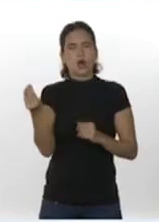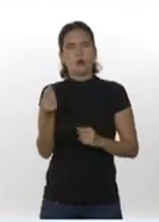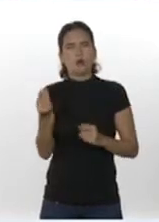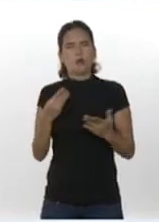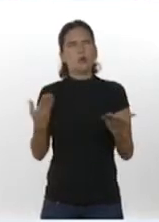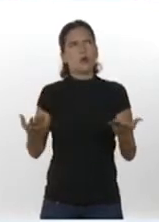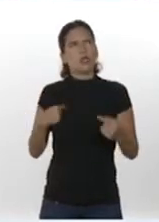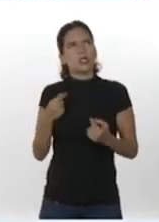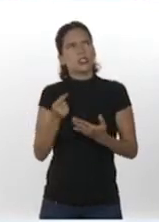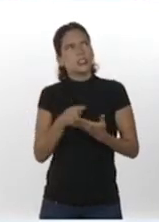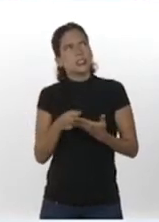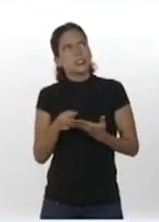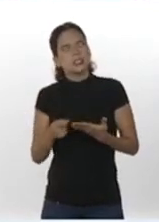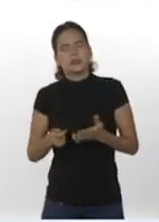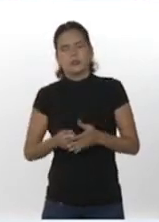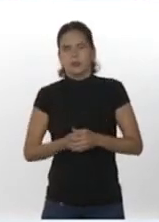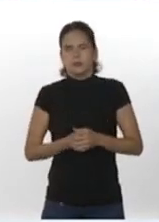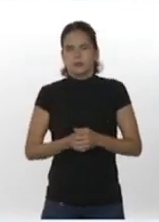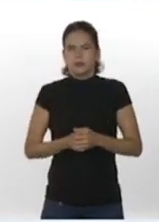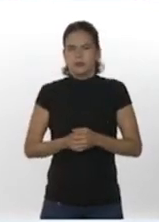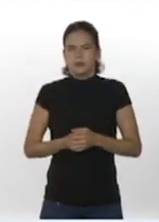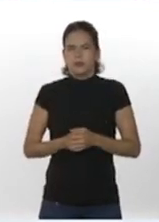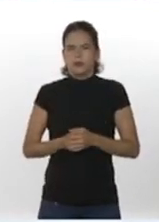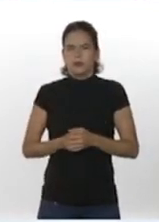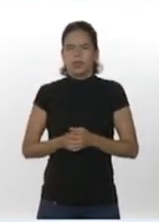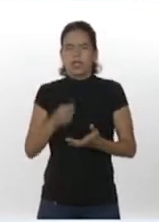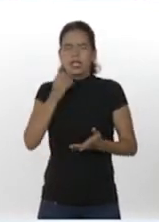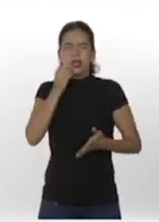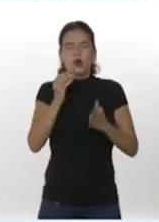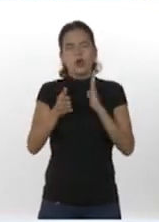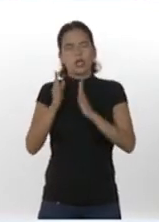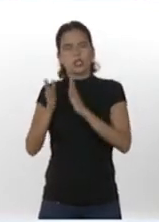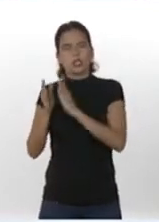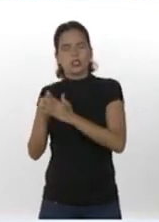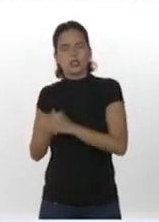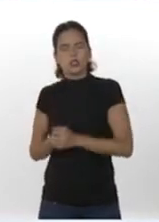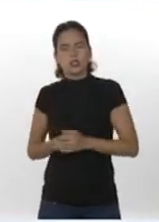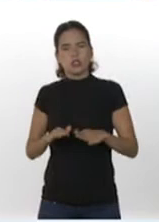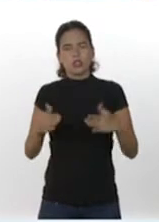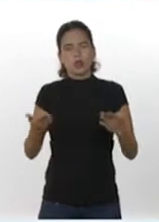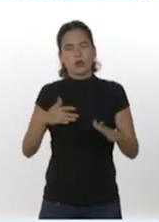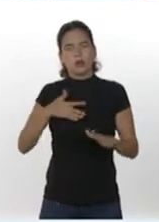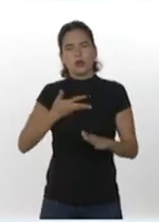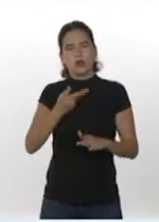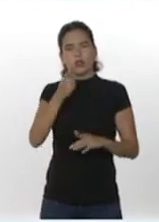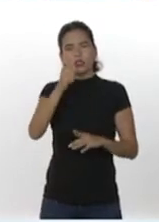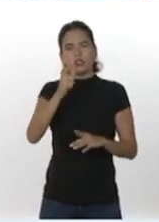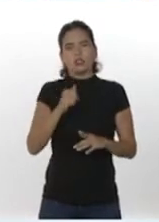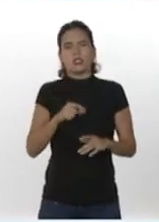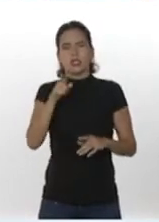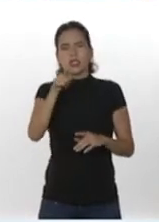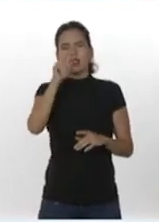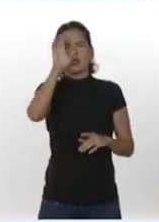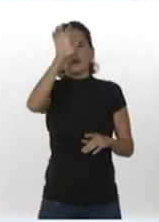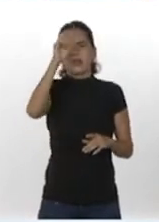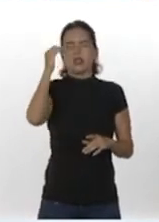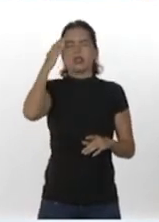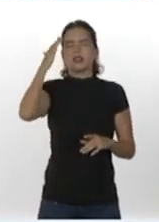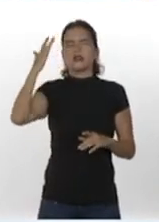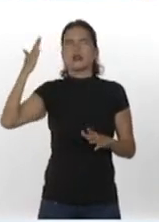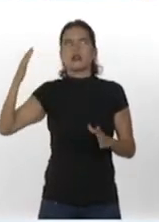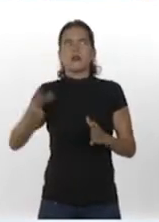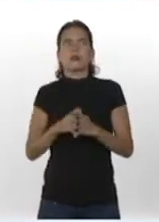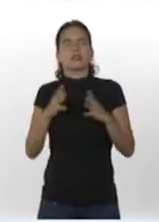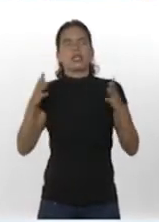digamos que la organización de lo que puede ser ese país que él soñaba, esa